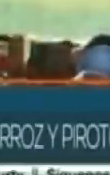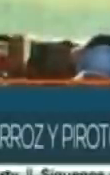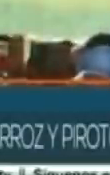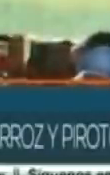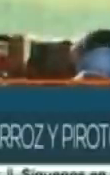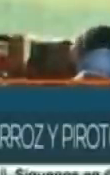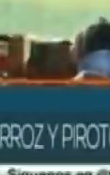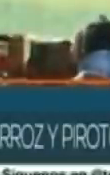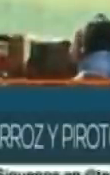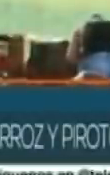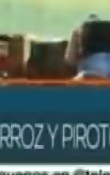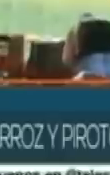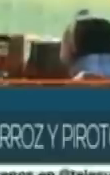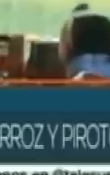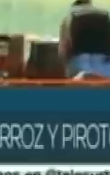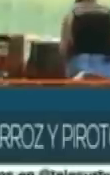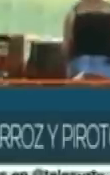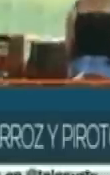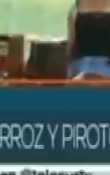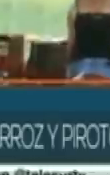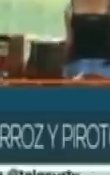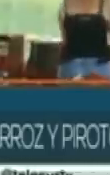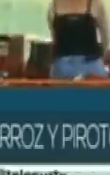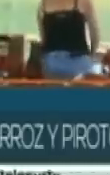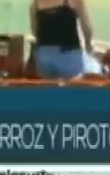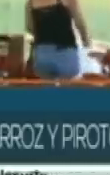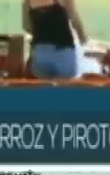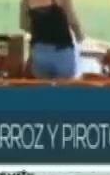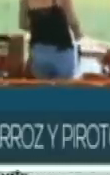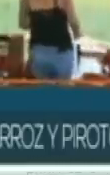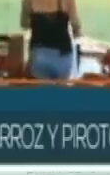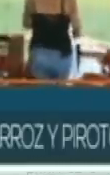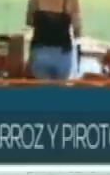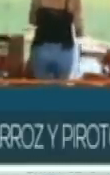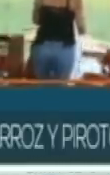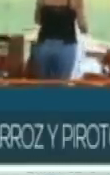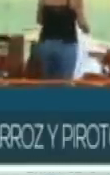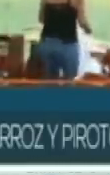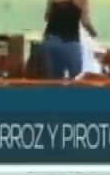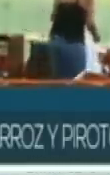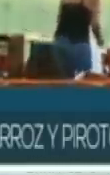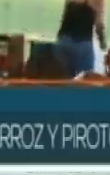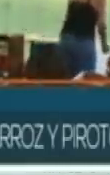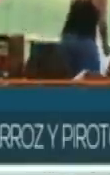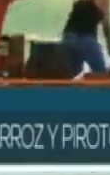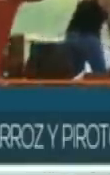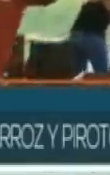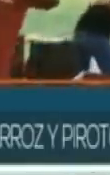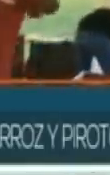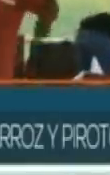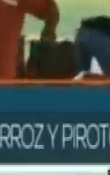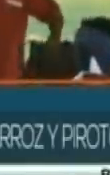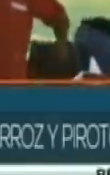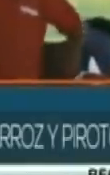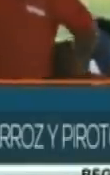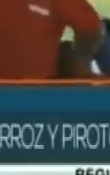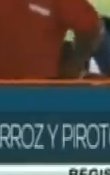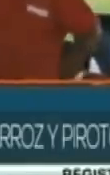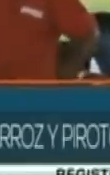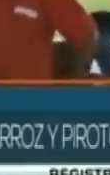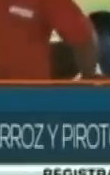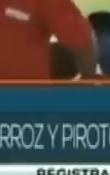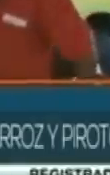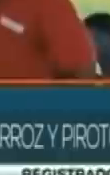el alimento básico que es el arroz y porotos. Entonces, al tener asentamientos y cooperativas del